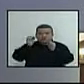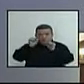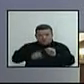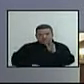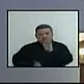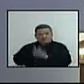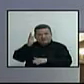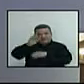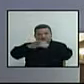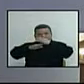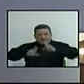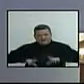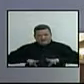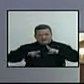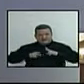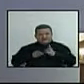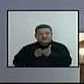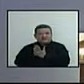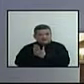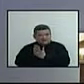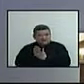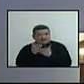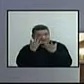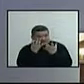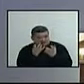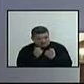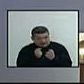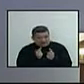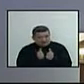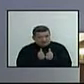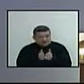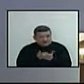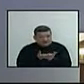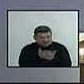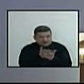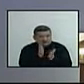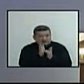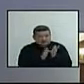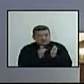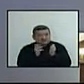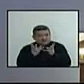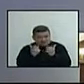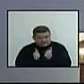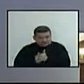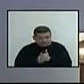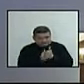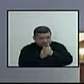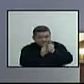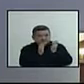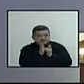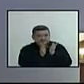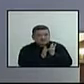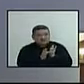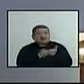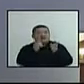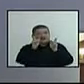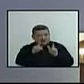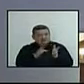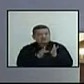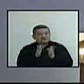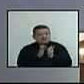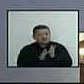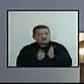eterna. El que quiera servirme, que me siga, y donde esté yo, allí también estará